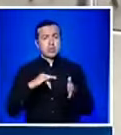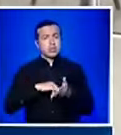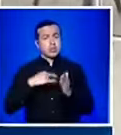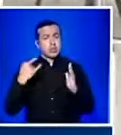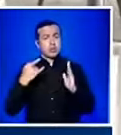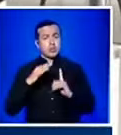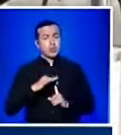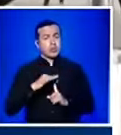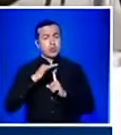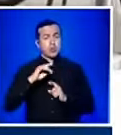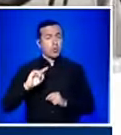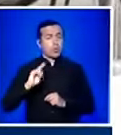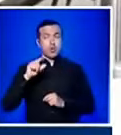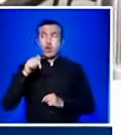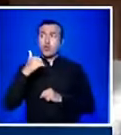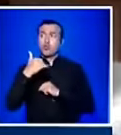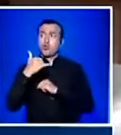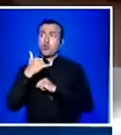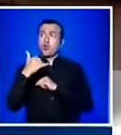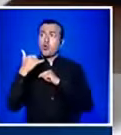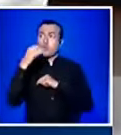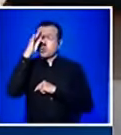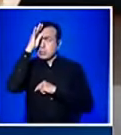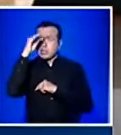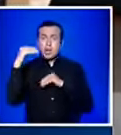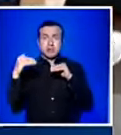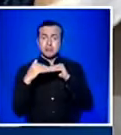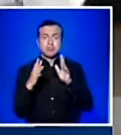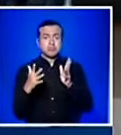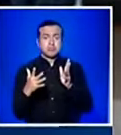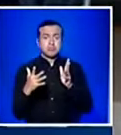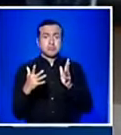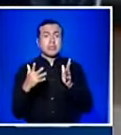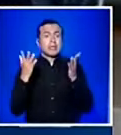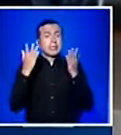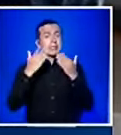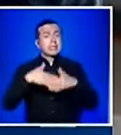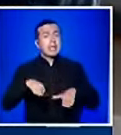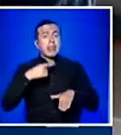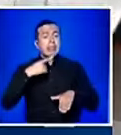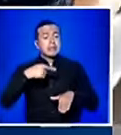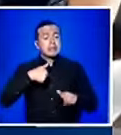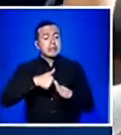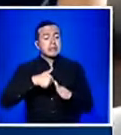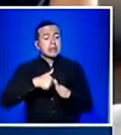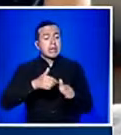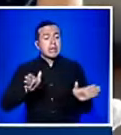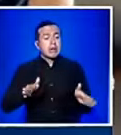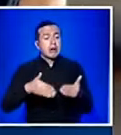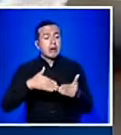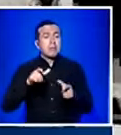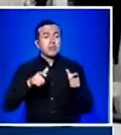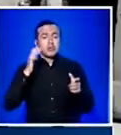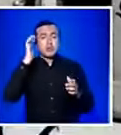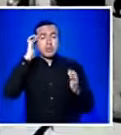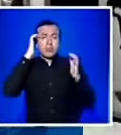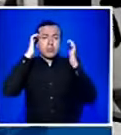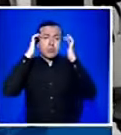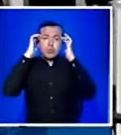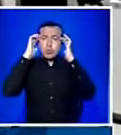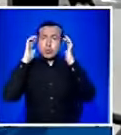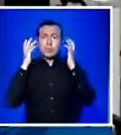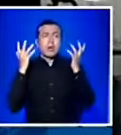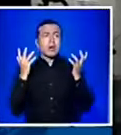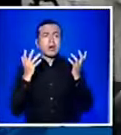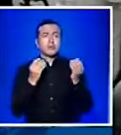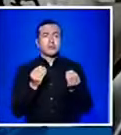tecnología única entre los hospitales públicos. La noticia de que el centro ya no funcionará más en este lugar genera incertidumbre entre los pacientes